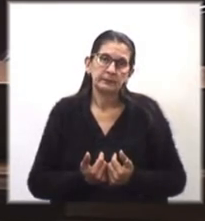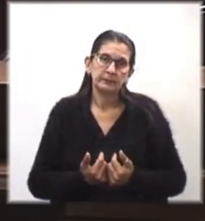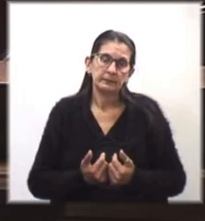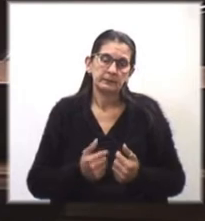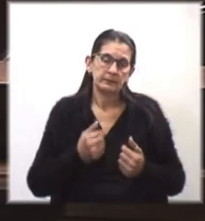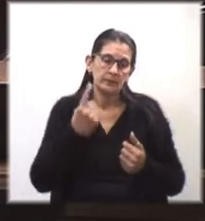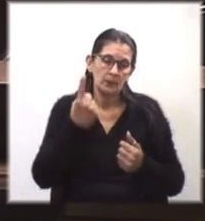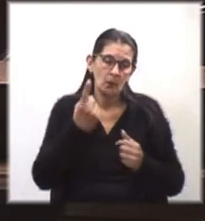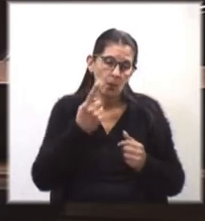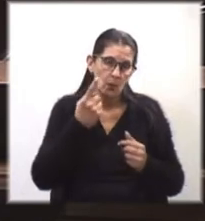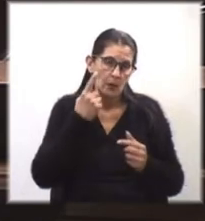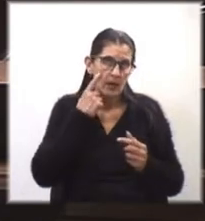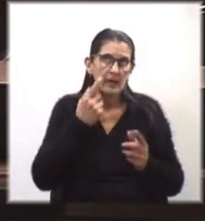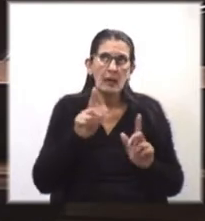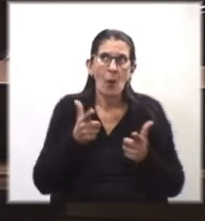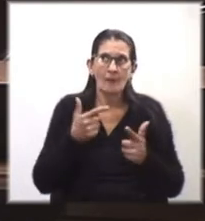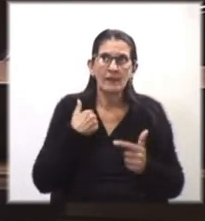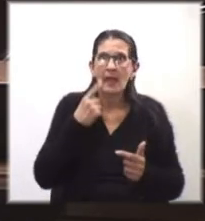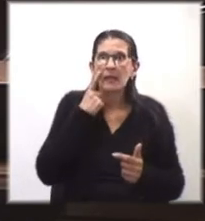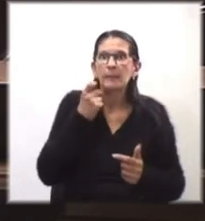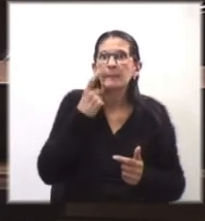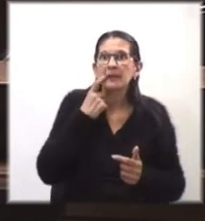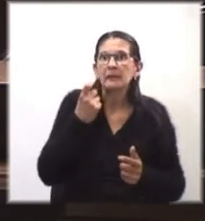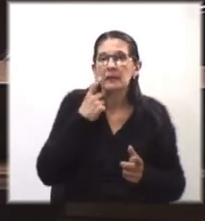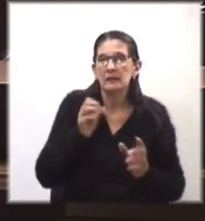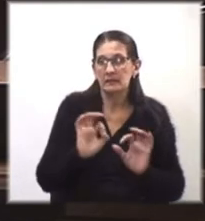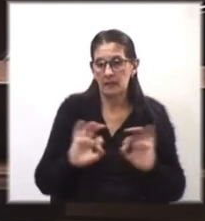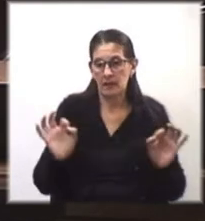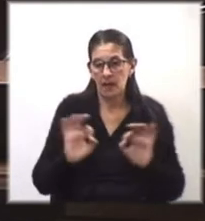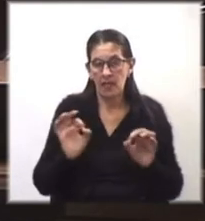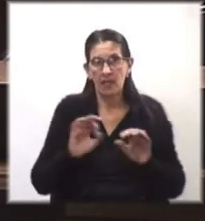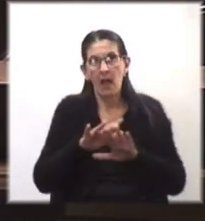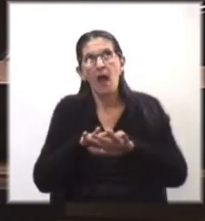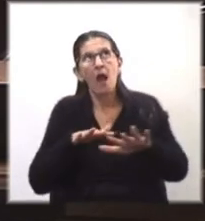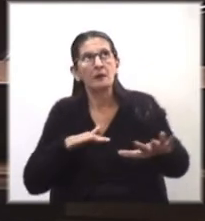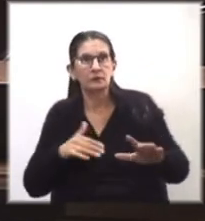una generación que no tenía experiencia en este tipo de actos, que no tenía